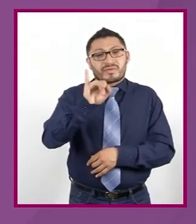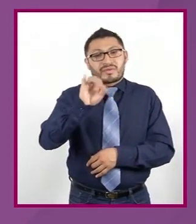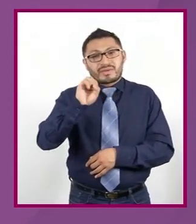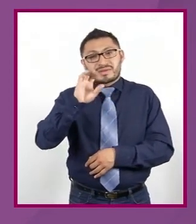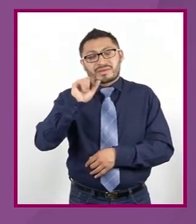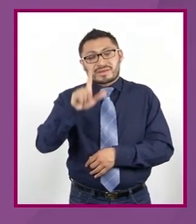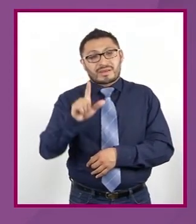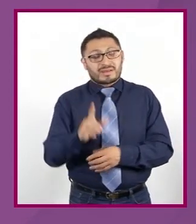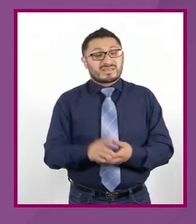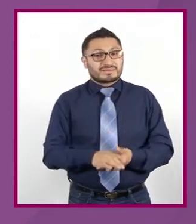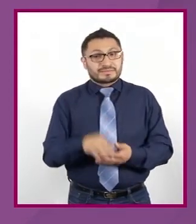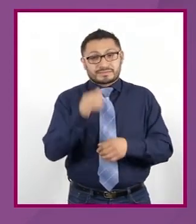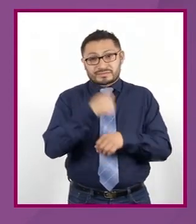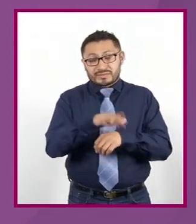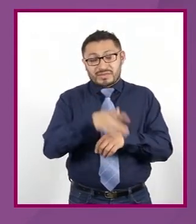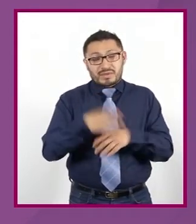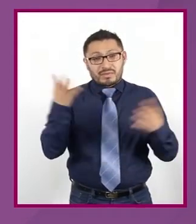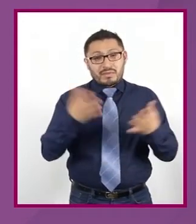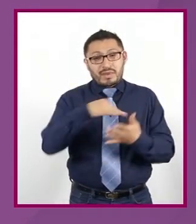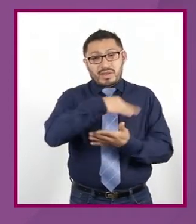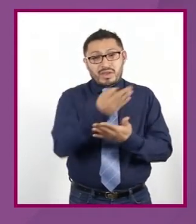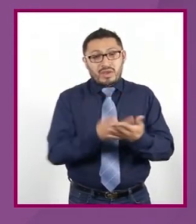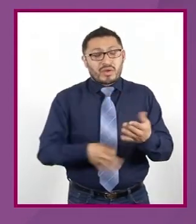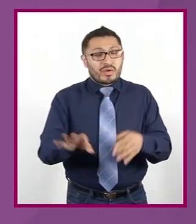Número para elaborar la factura electrónica.